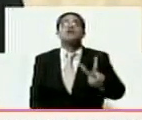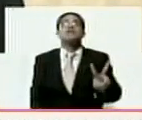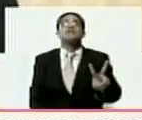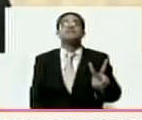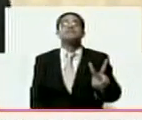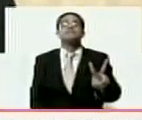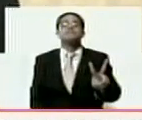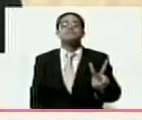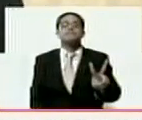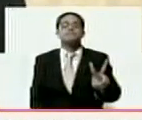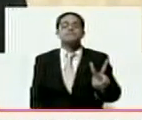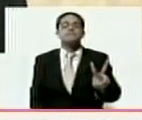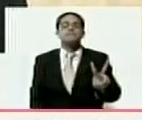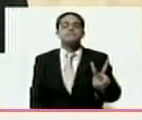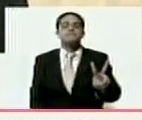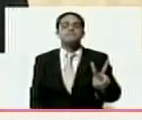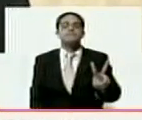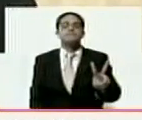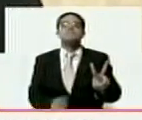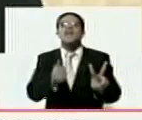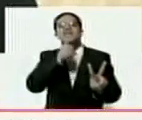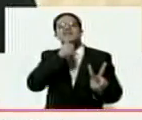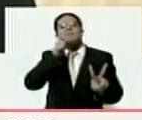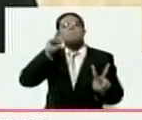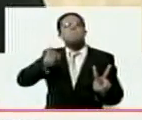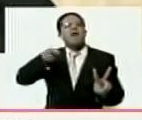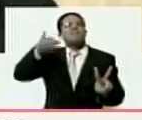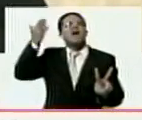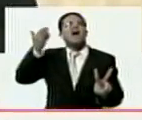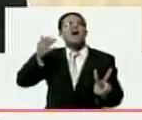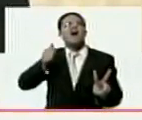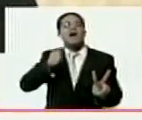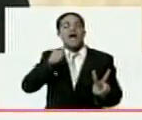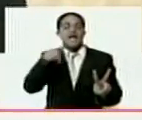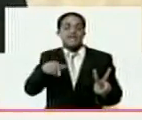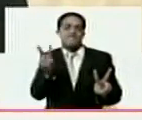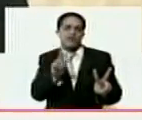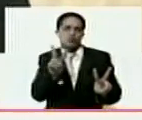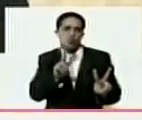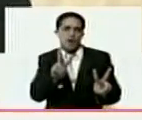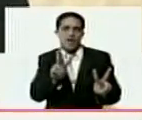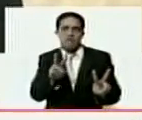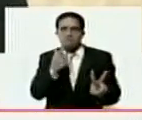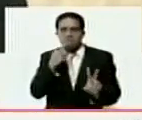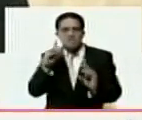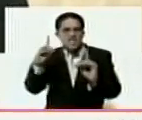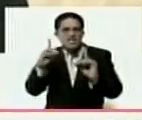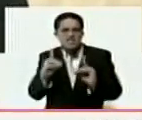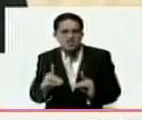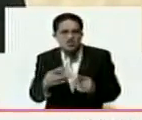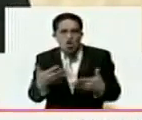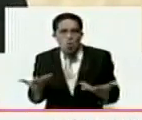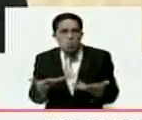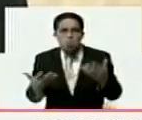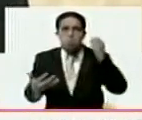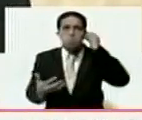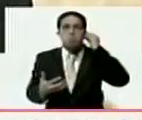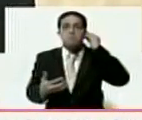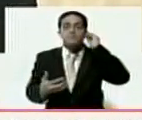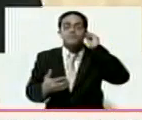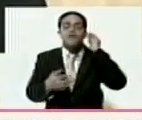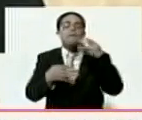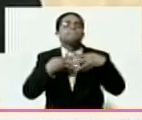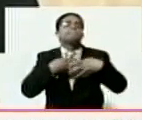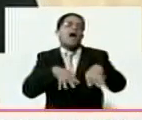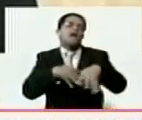organizado de nuevo por la cadena de mando. Aquí en Venezuela se toma una acción de decidir una marcha, etcétera.